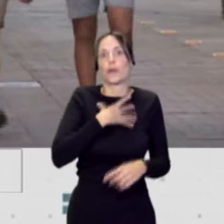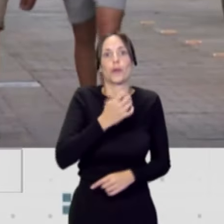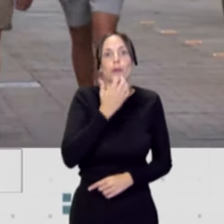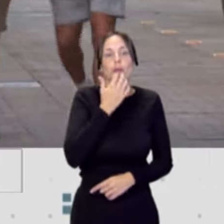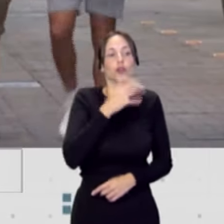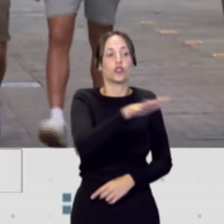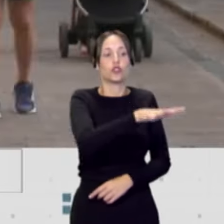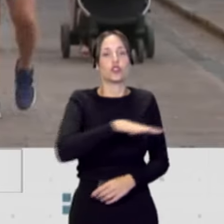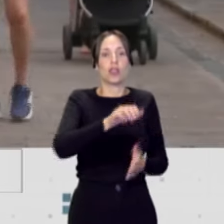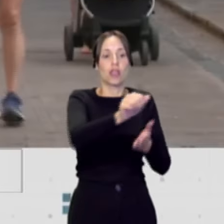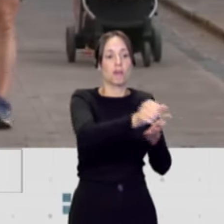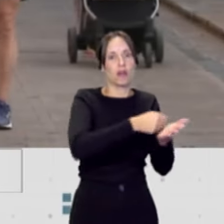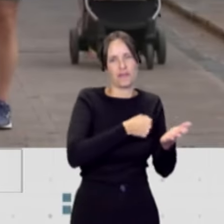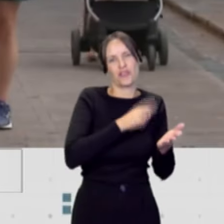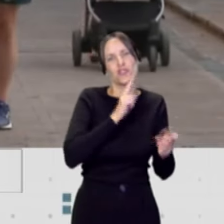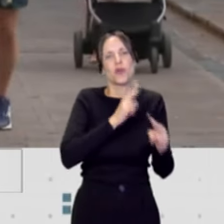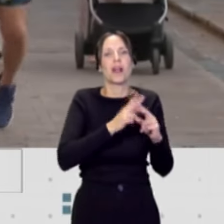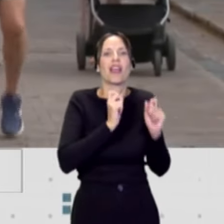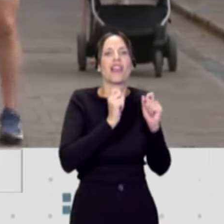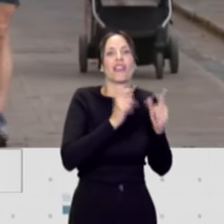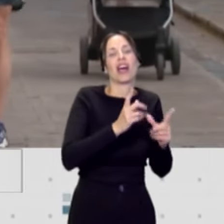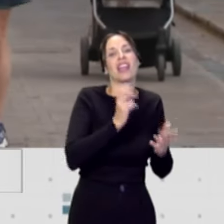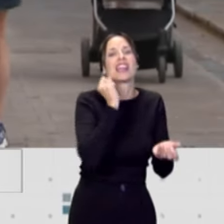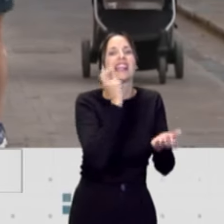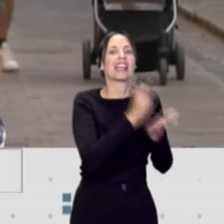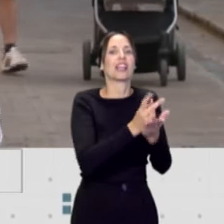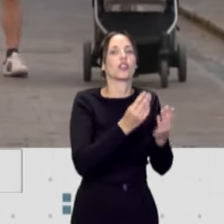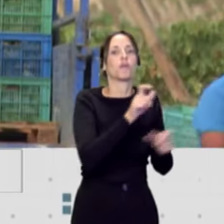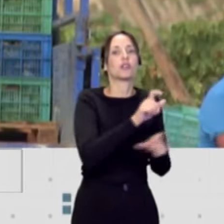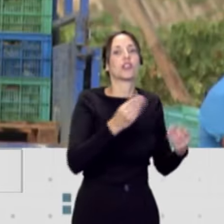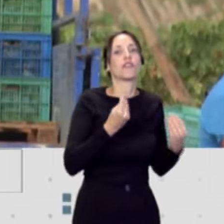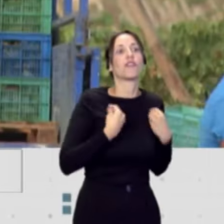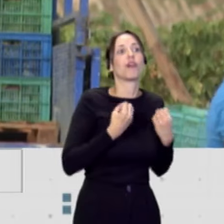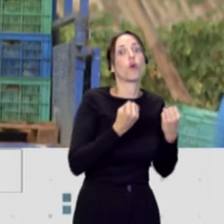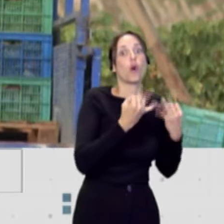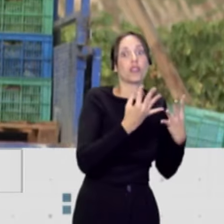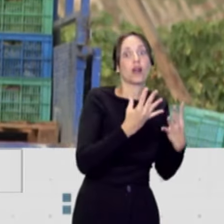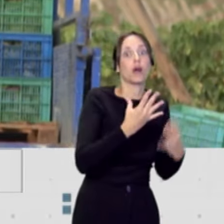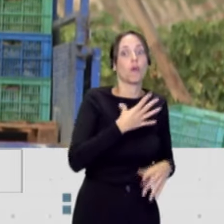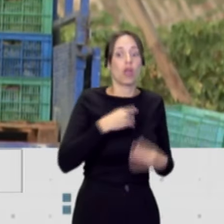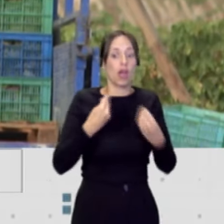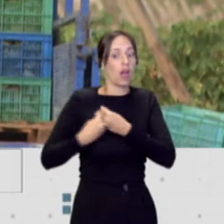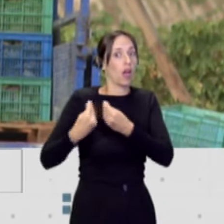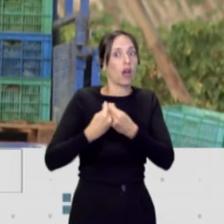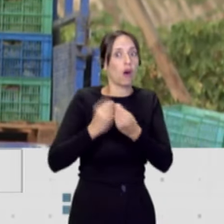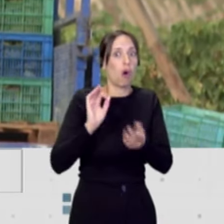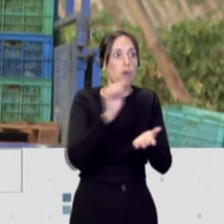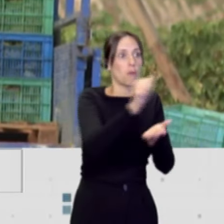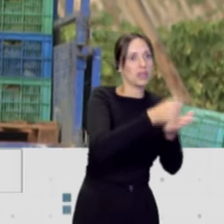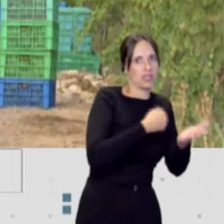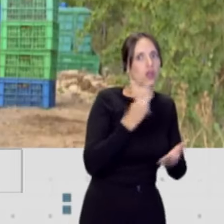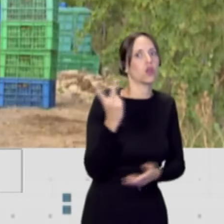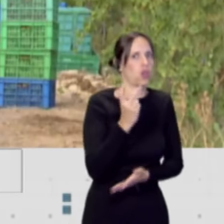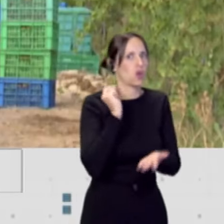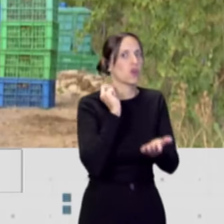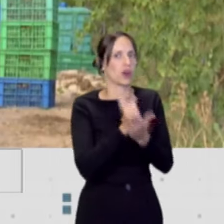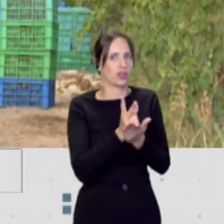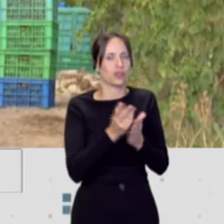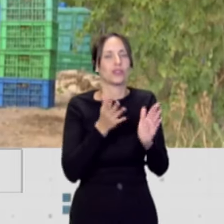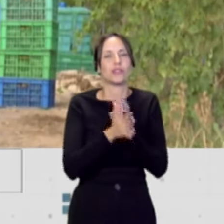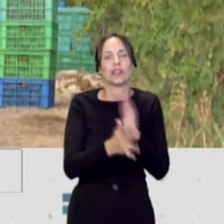hemos denominado reto demográfico, pero también reto demográfico puede ser la superpoblación y el poder poder delimitar o poder